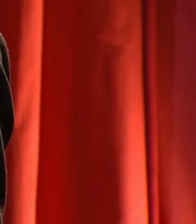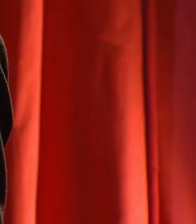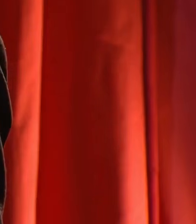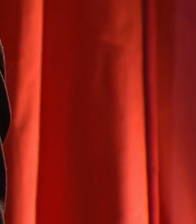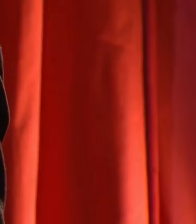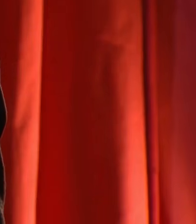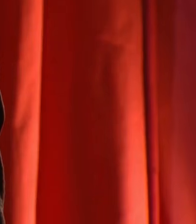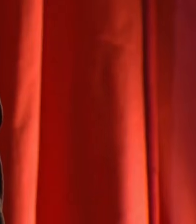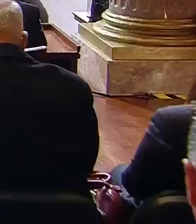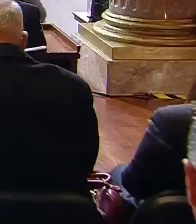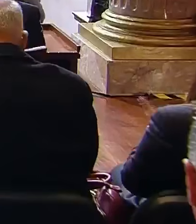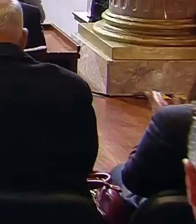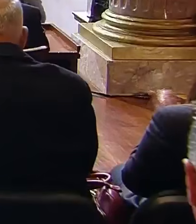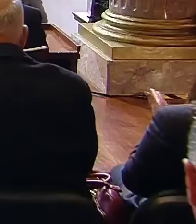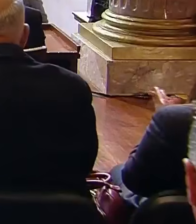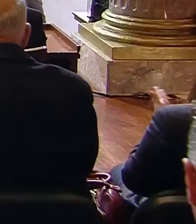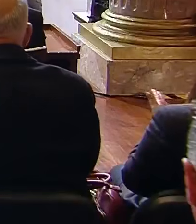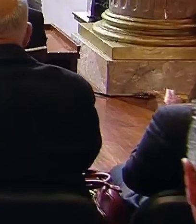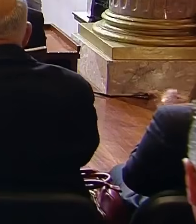privilegios y de corrupción.